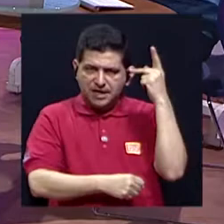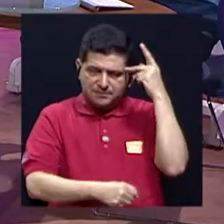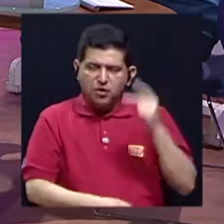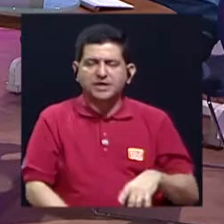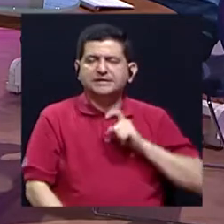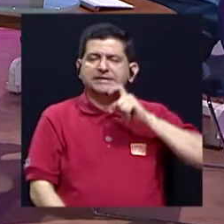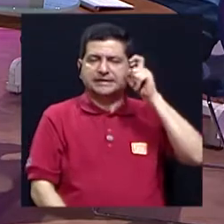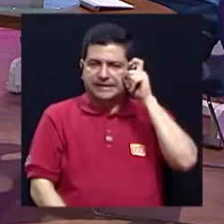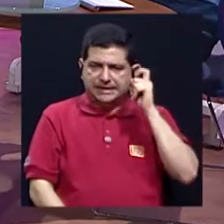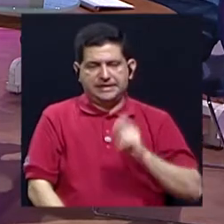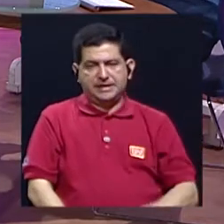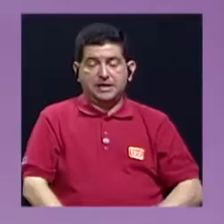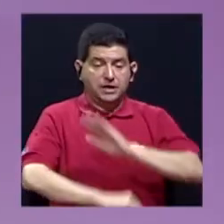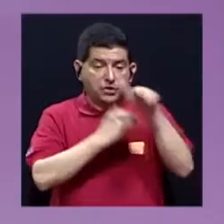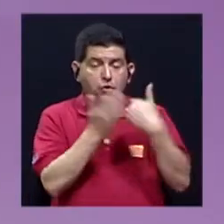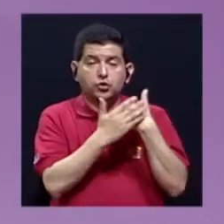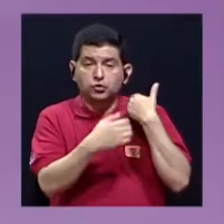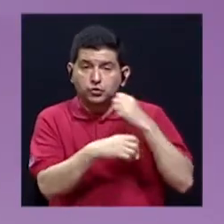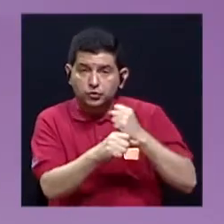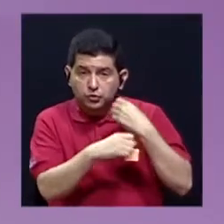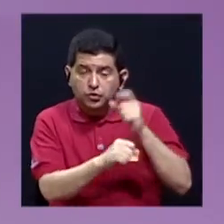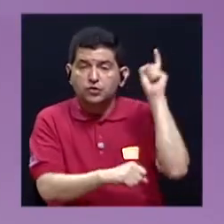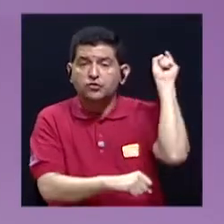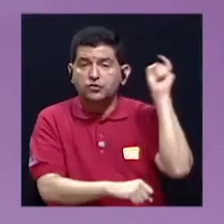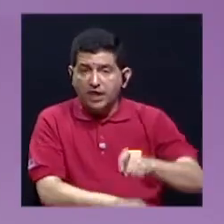de género, ¿verdad? En realidad todas las municipalidades